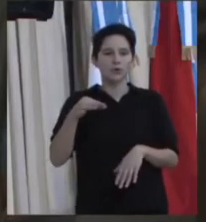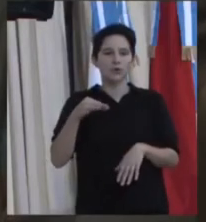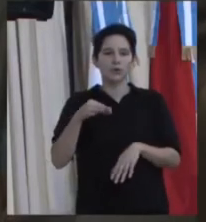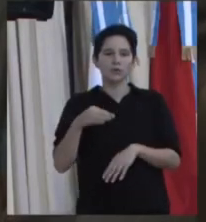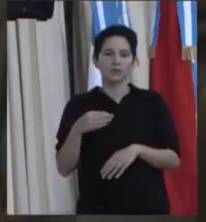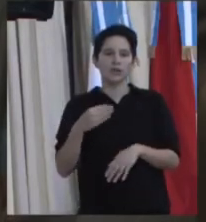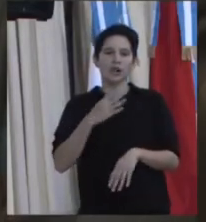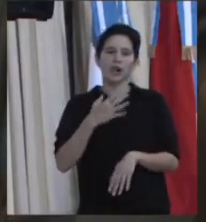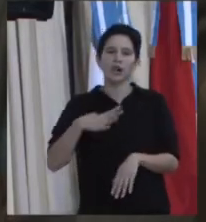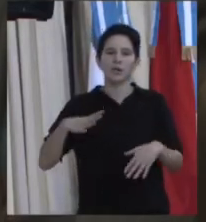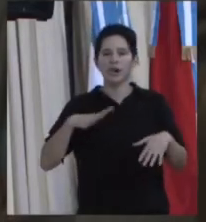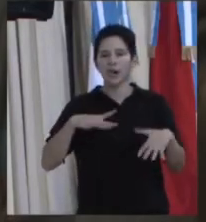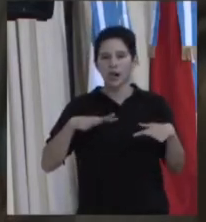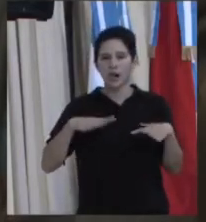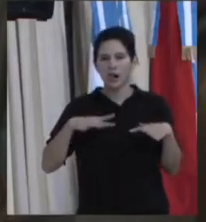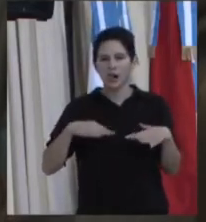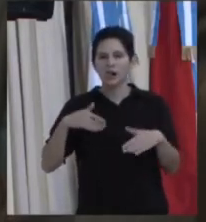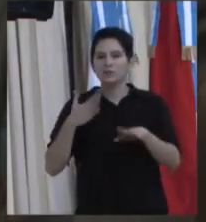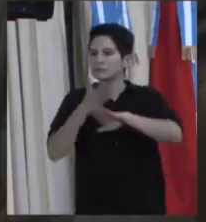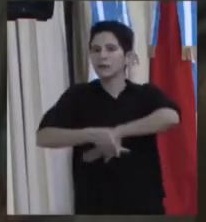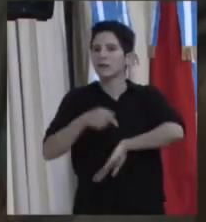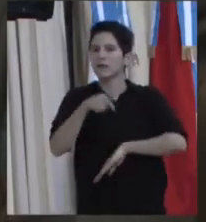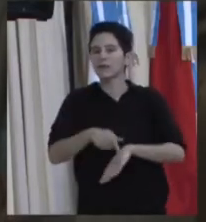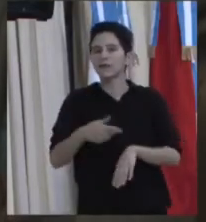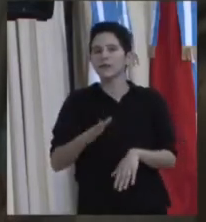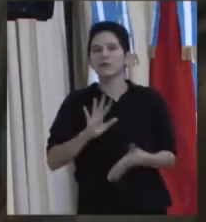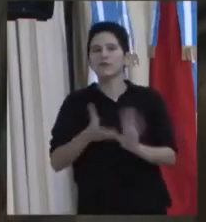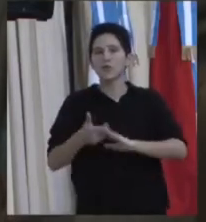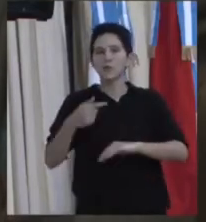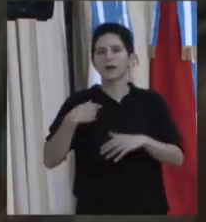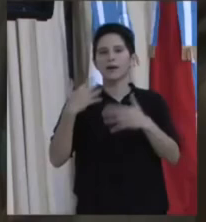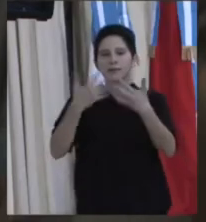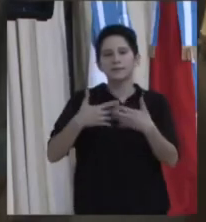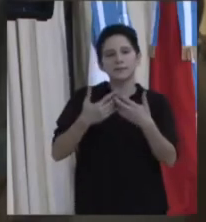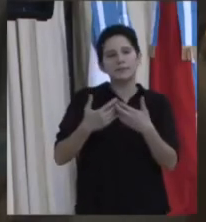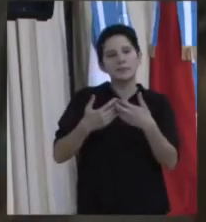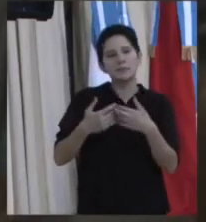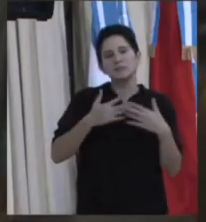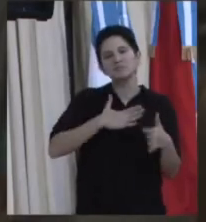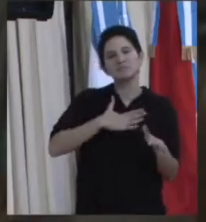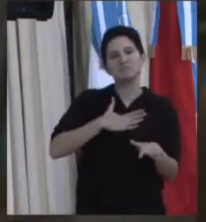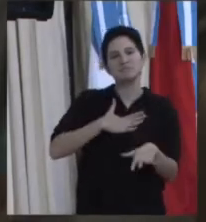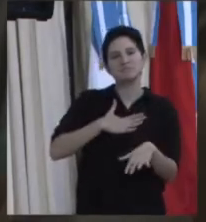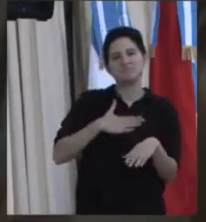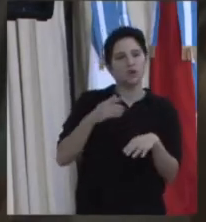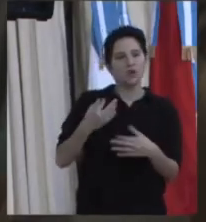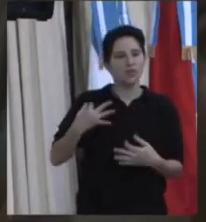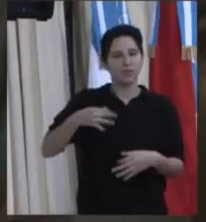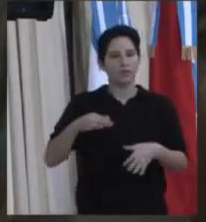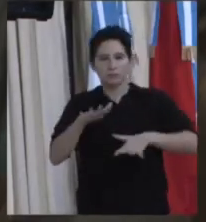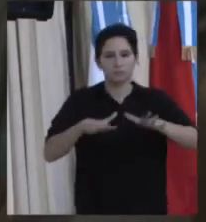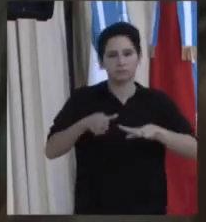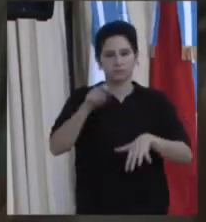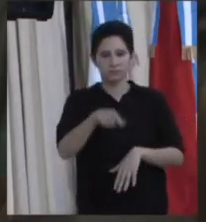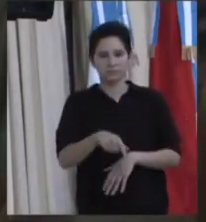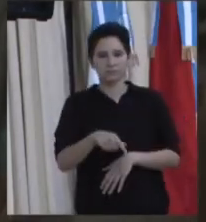y de esa complacencia del sistema en el cual está metida, como dice Albert Jacquard,